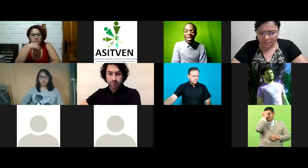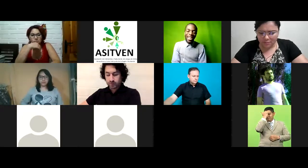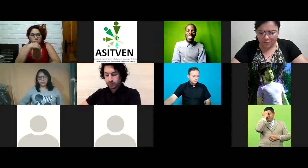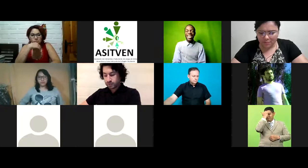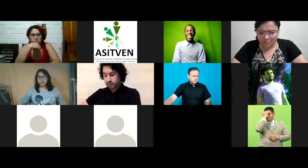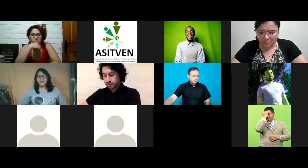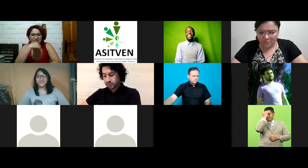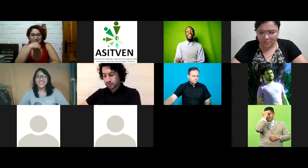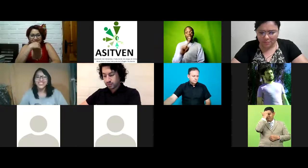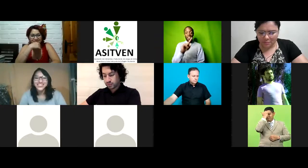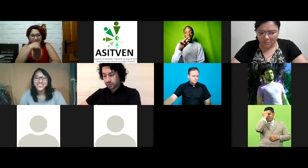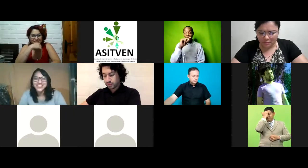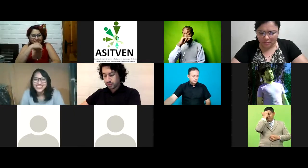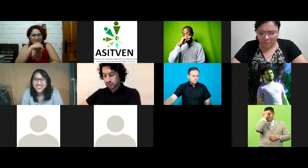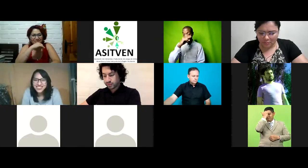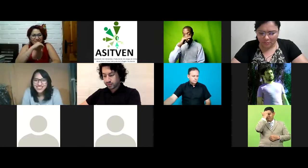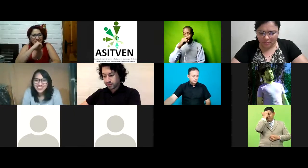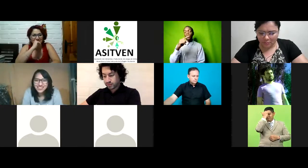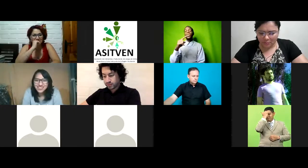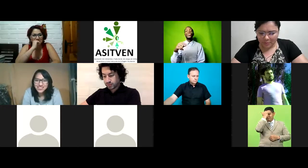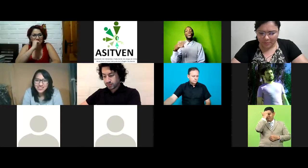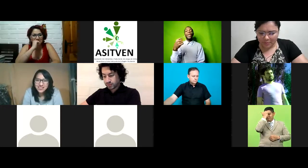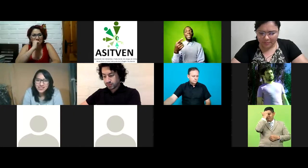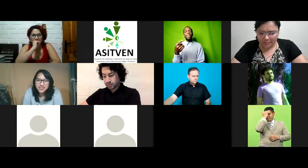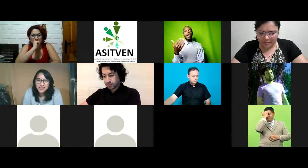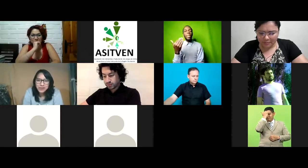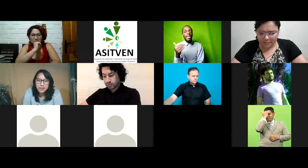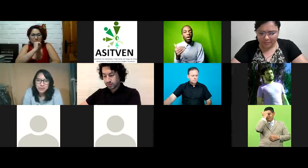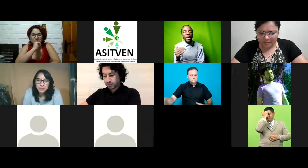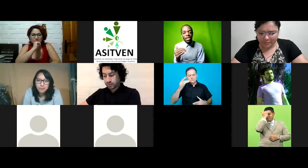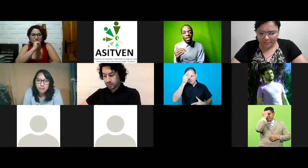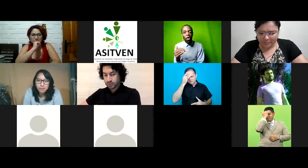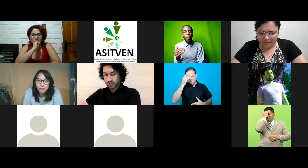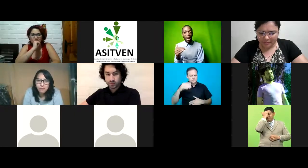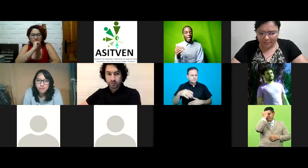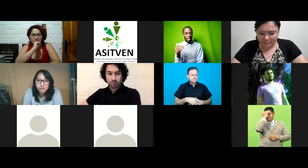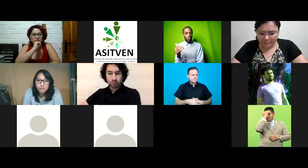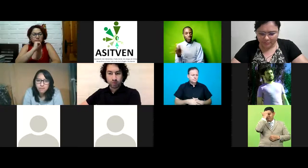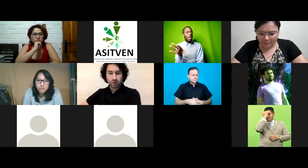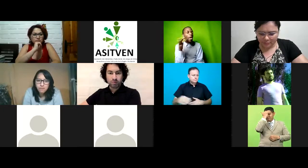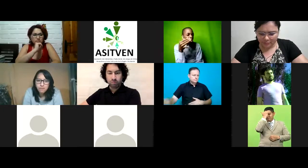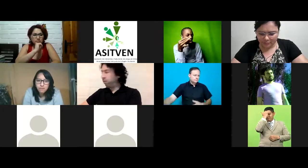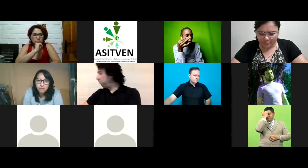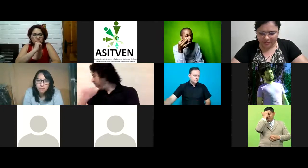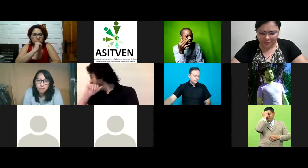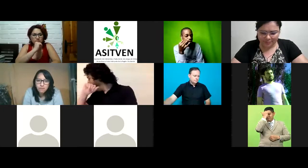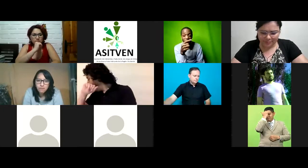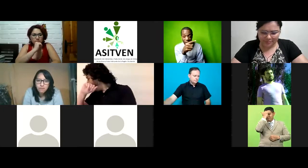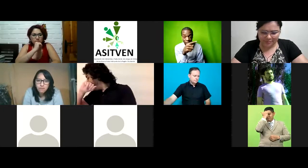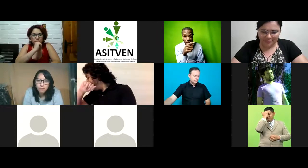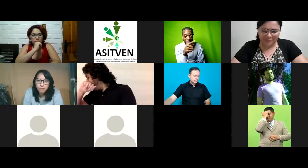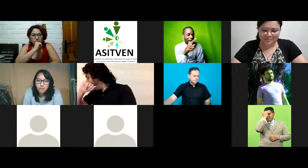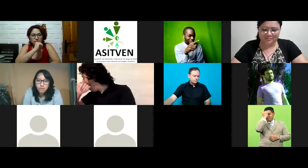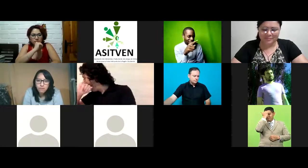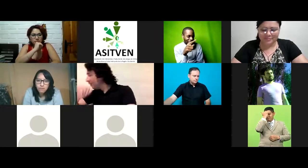hacer. ¿Sí? Los que ya lo han hecho, lo vuelvan a hacer, pero presten ahora sí un poco más de atención. O sea, usted observa el